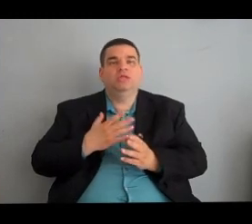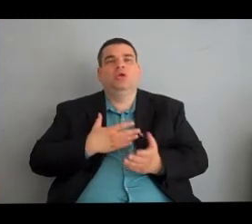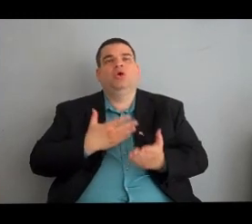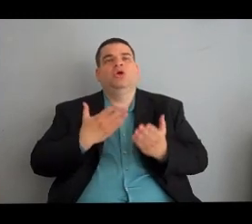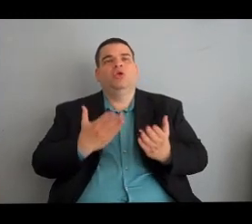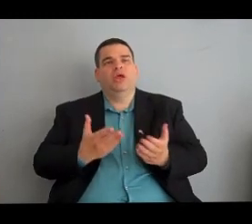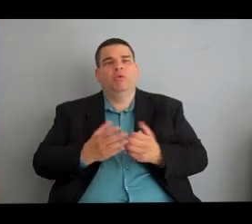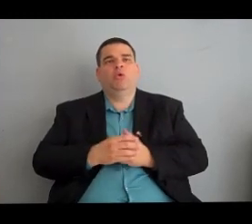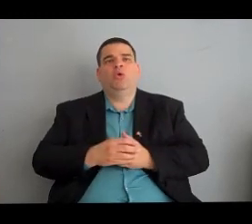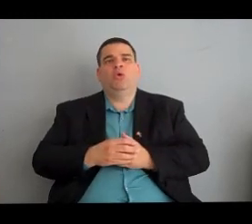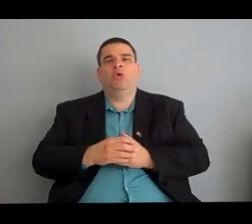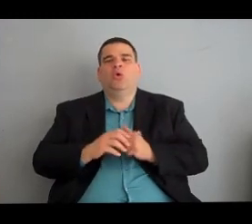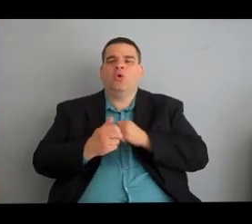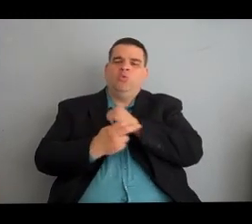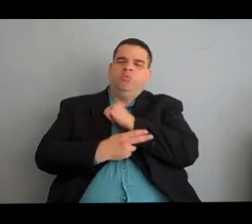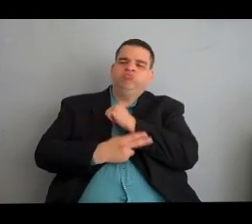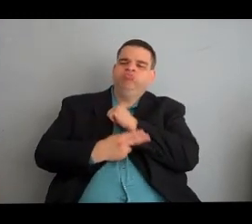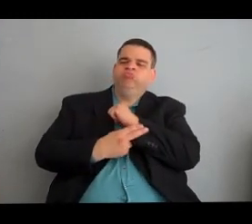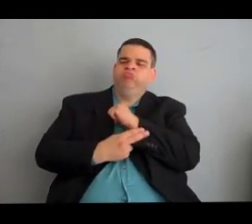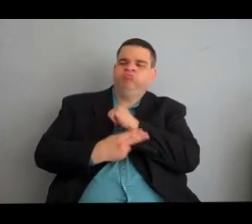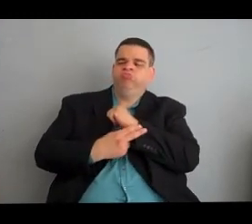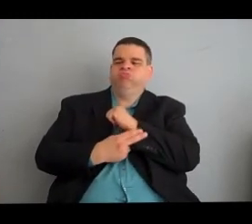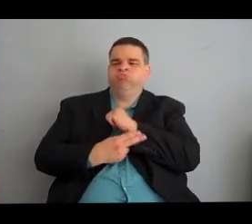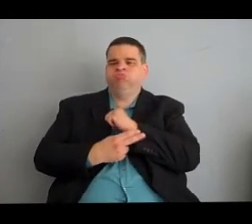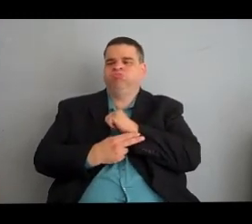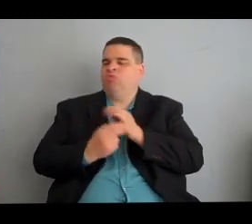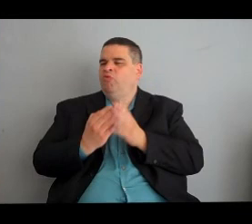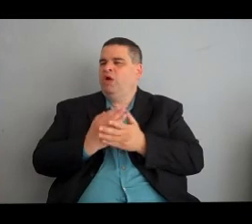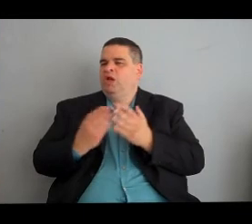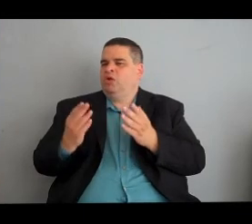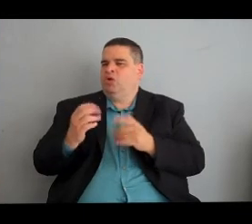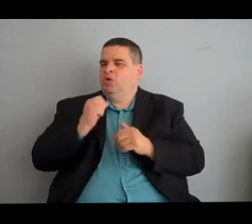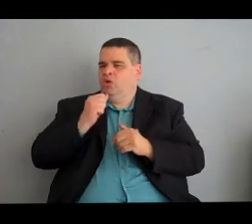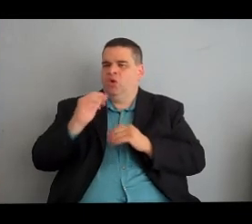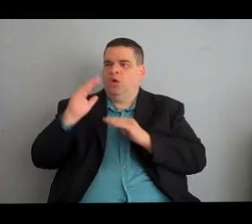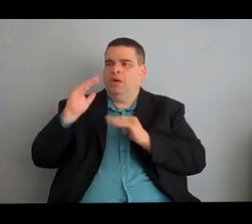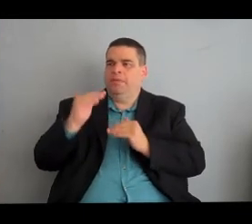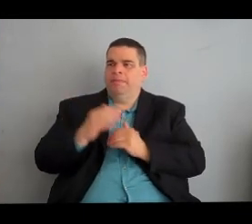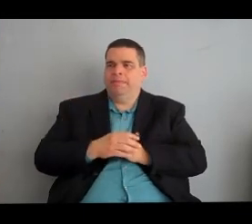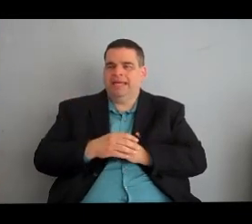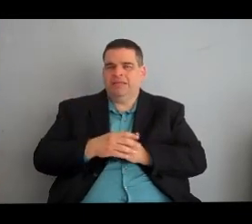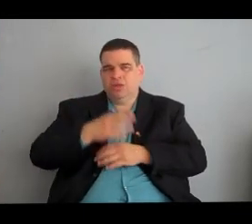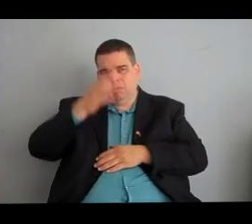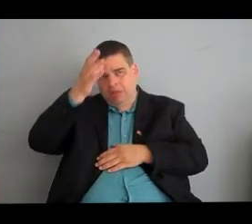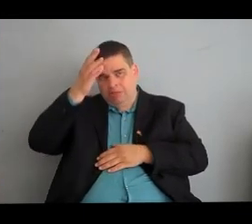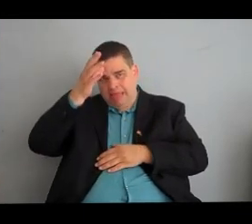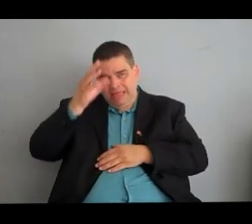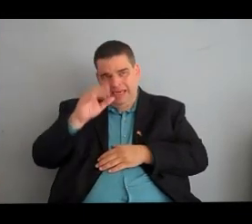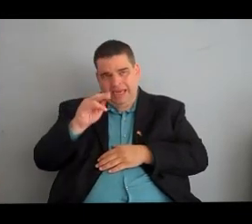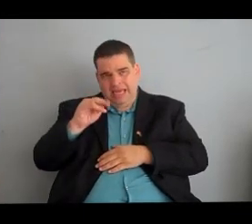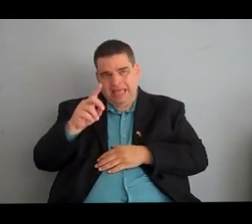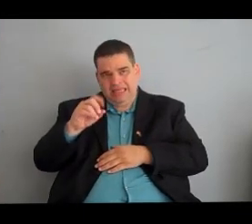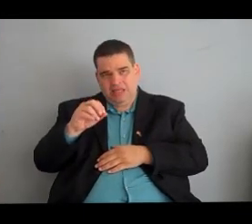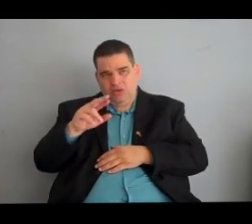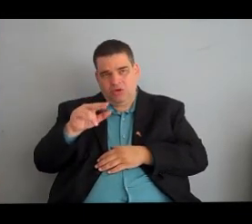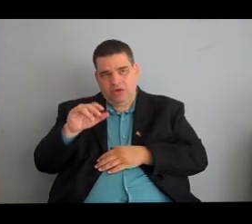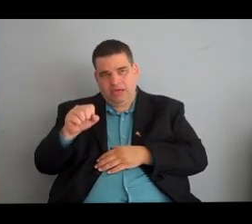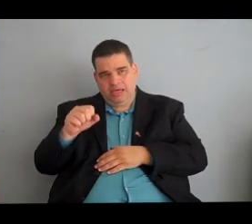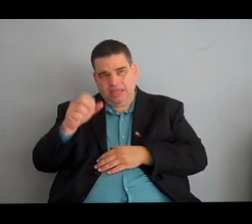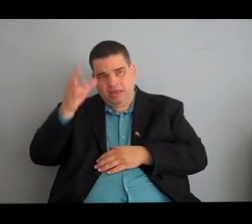algo inesperado, porque de casualidad mi padre, Cándido Reyes, padre, es músico de pueblo. Músico